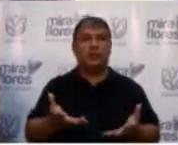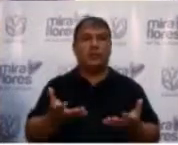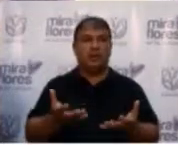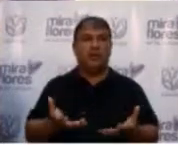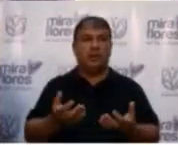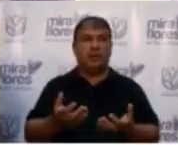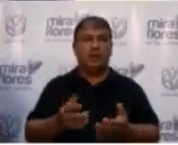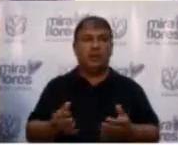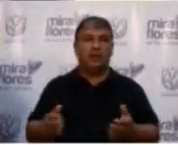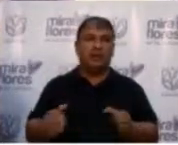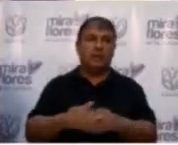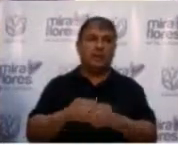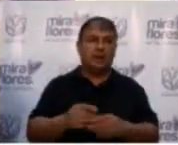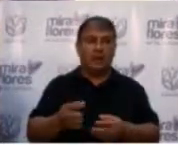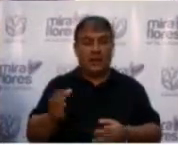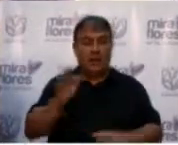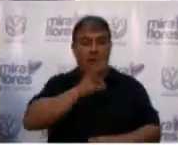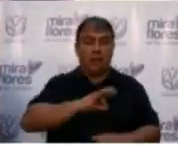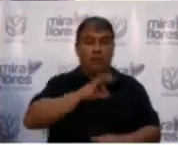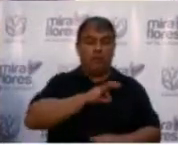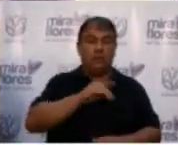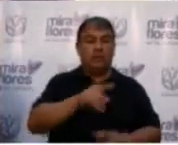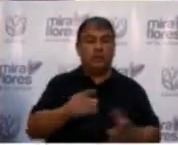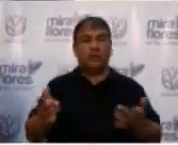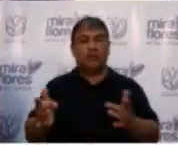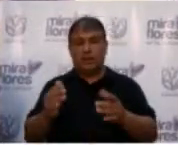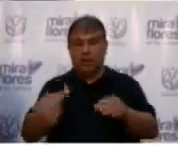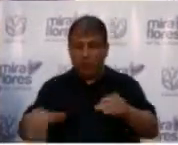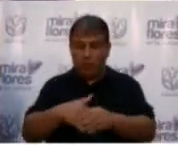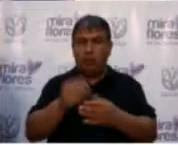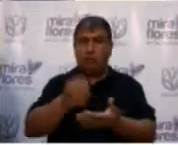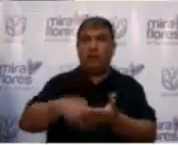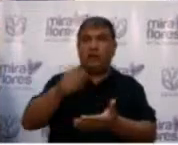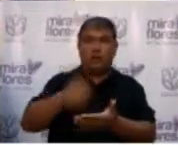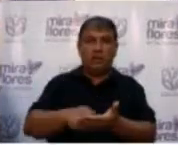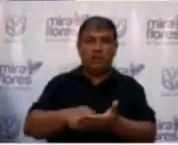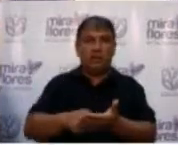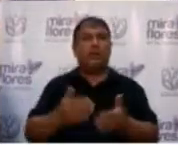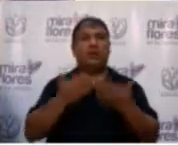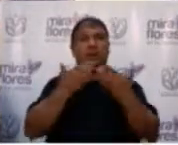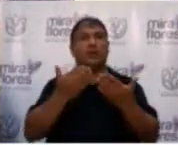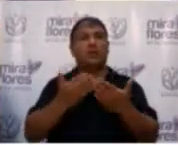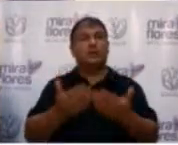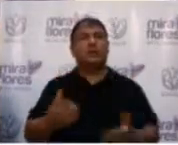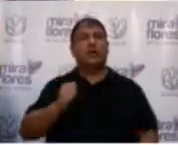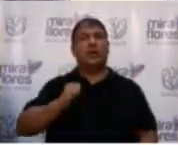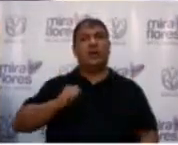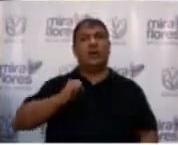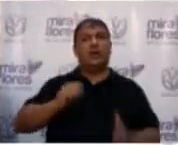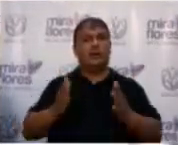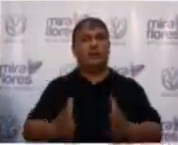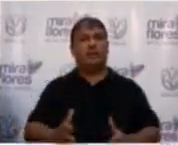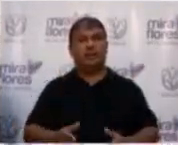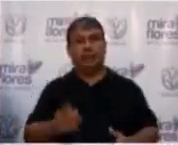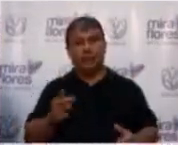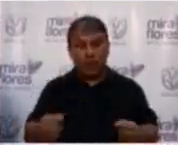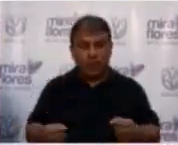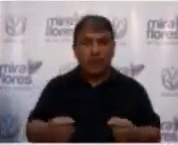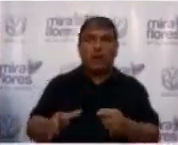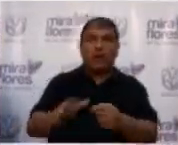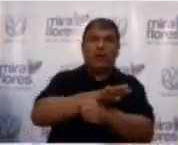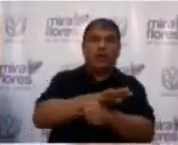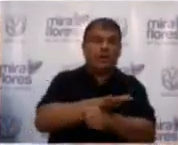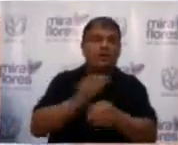quiero corroborar la utilidad de estos convenios, ¿no? Nada más. Gracias, señor alcalde. Muy bien, y complementando lo que